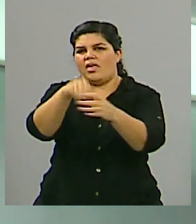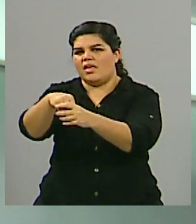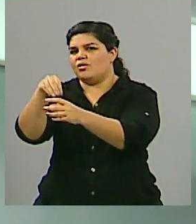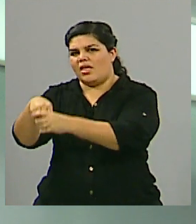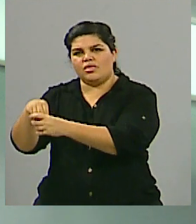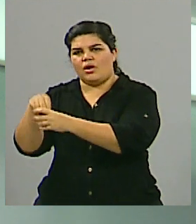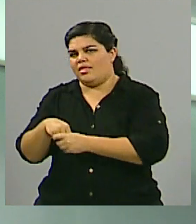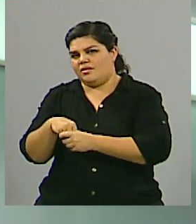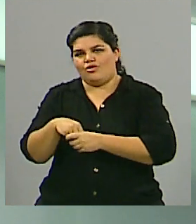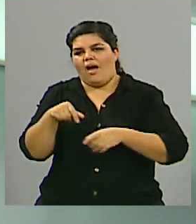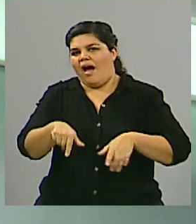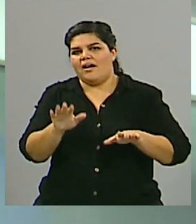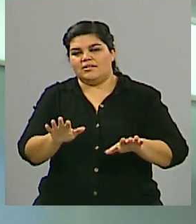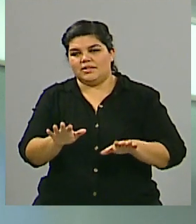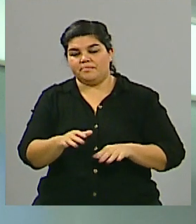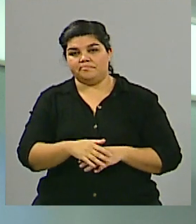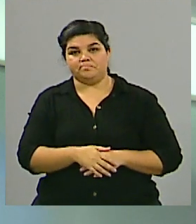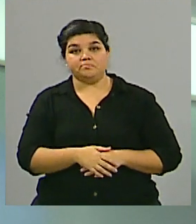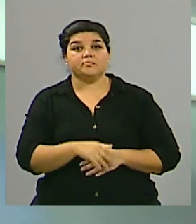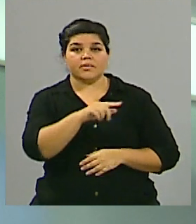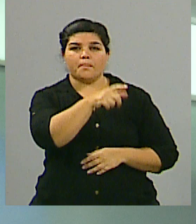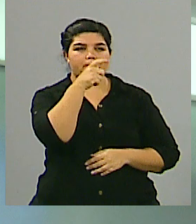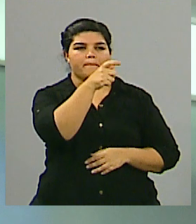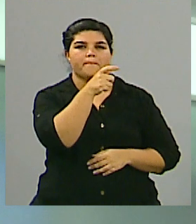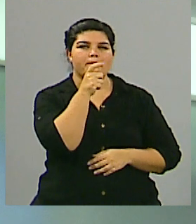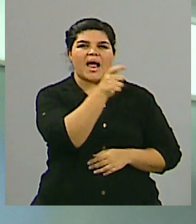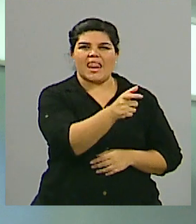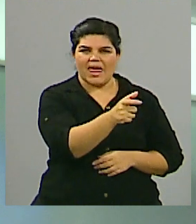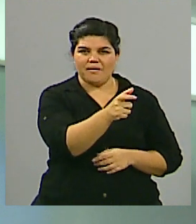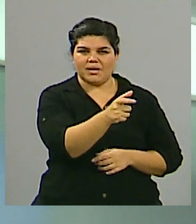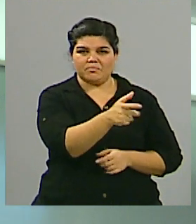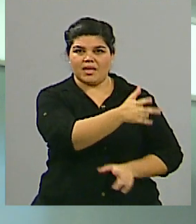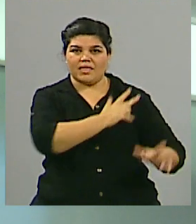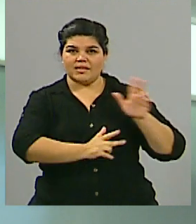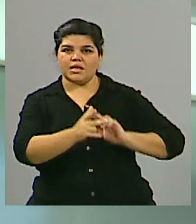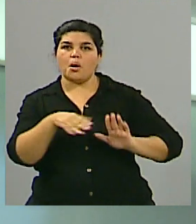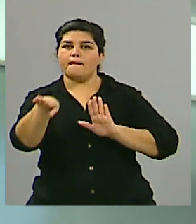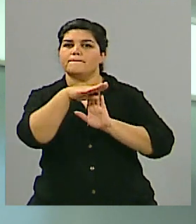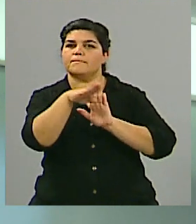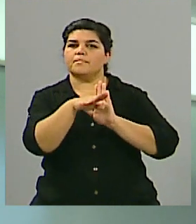bullying. Claro. Hay una palabrita que vos también mencionás recién que tiene que ver con los protocolos. Esto, bueno, esta